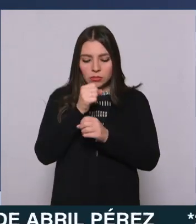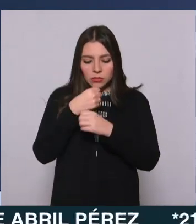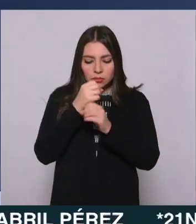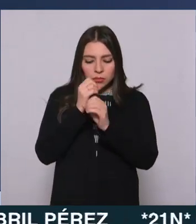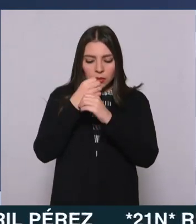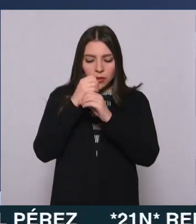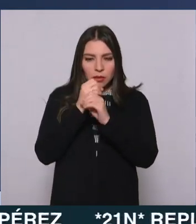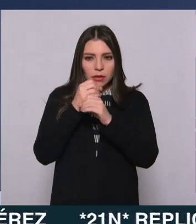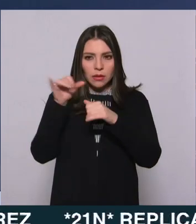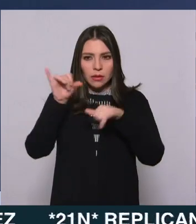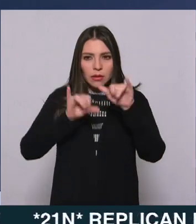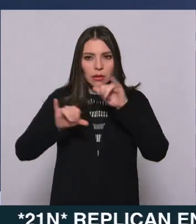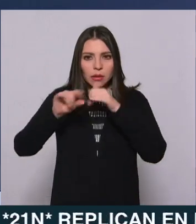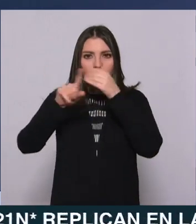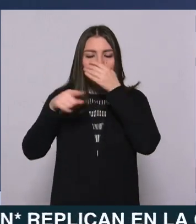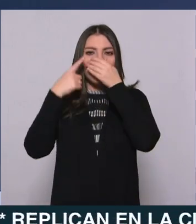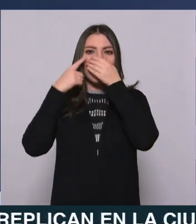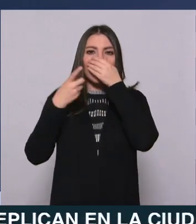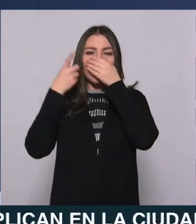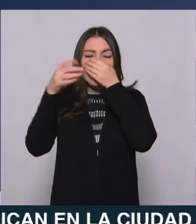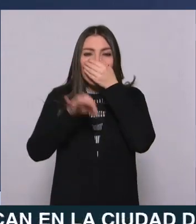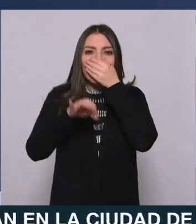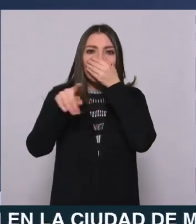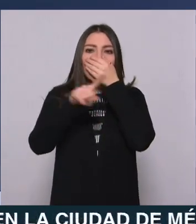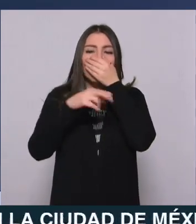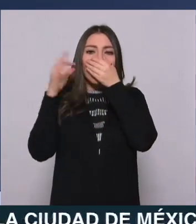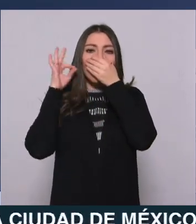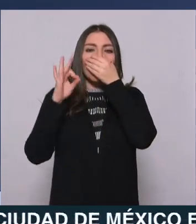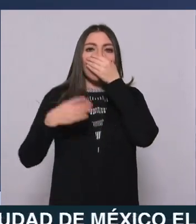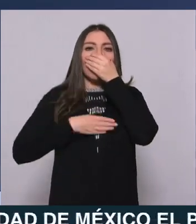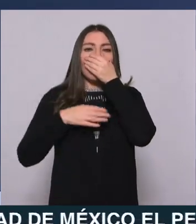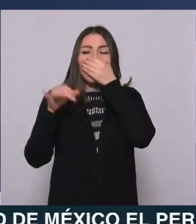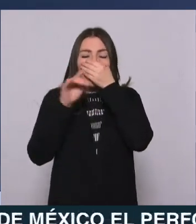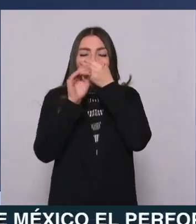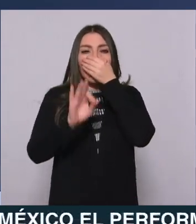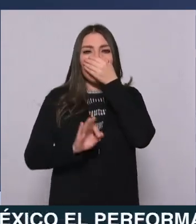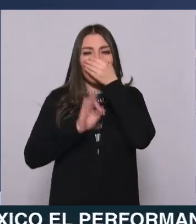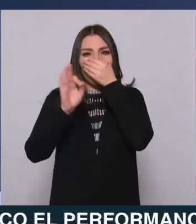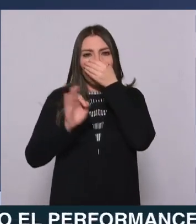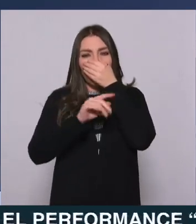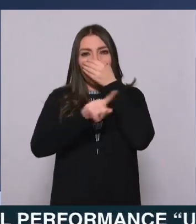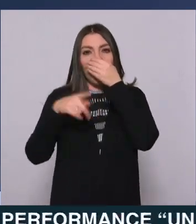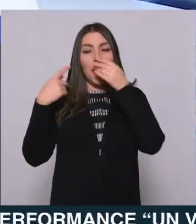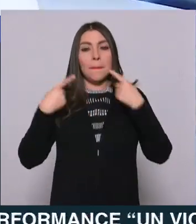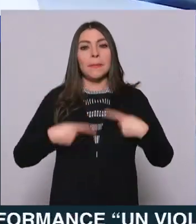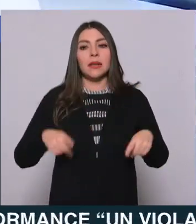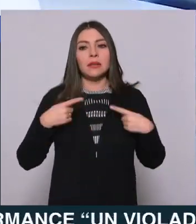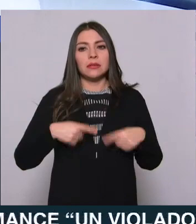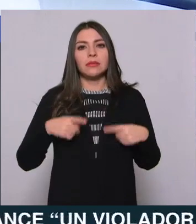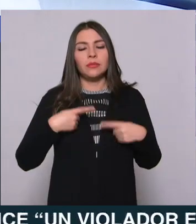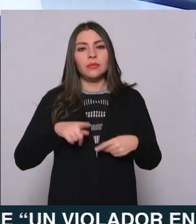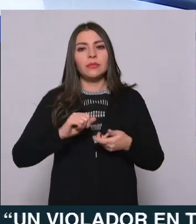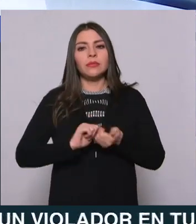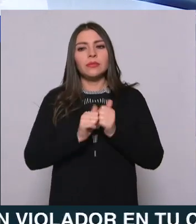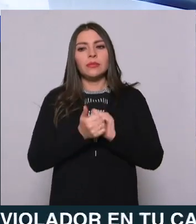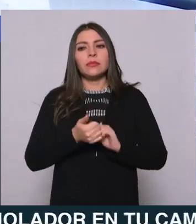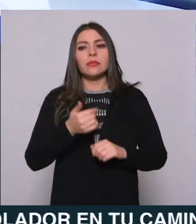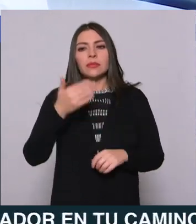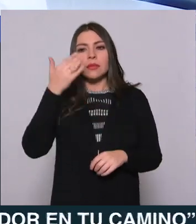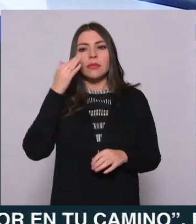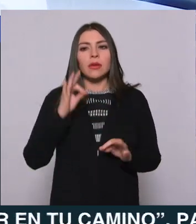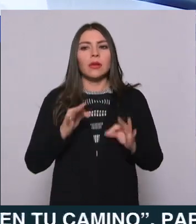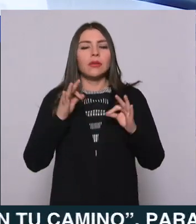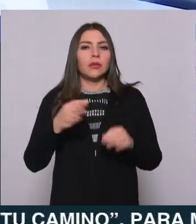tratamiento adecuado, que es el principal objetivo, ¿no? Un tratamiento para que el paciente, la persona se encuentre en un estado de